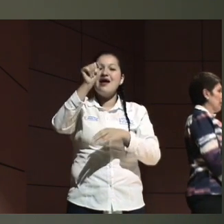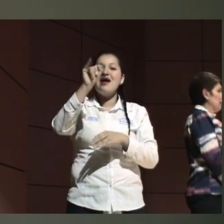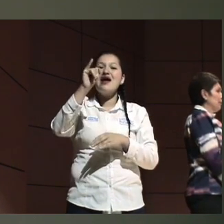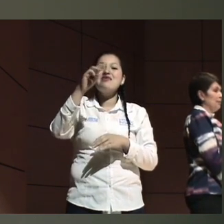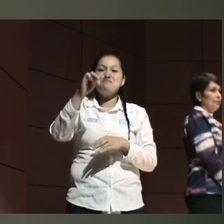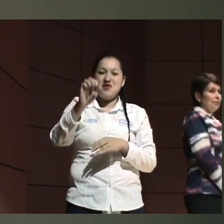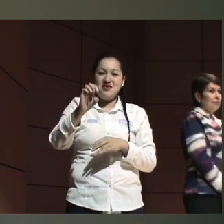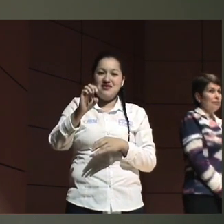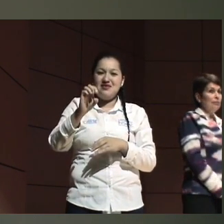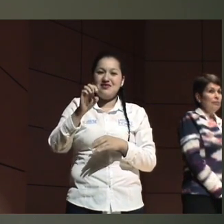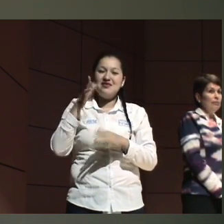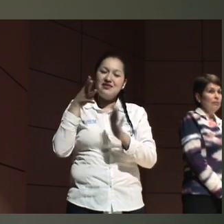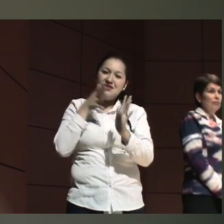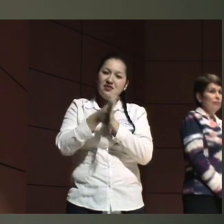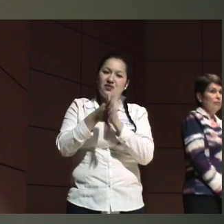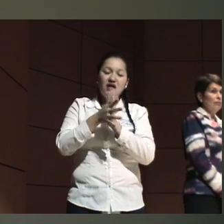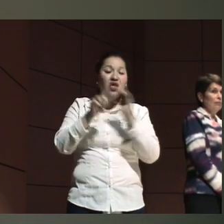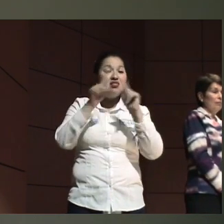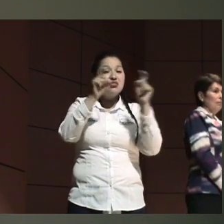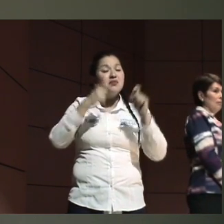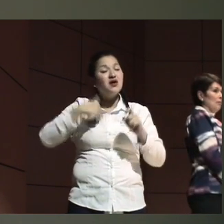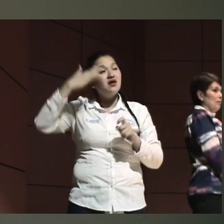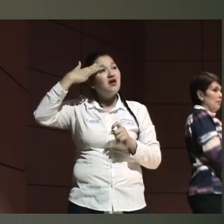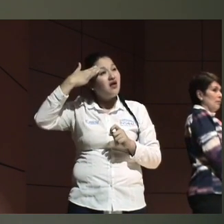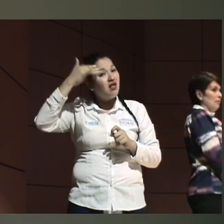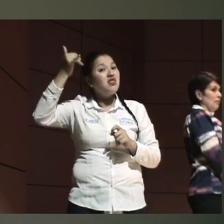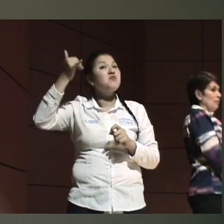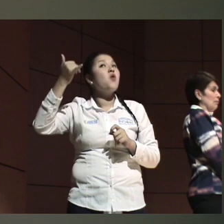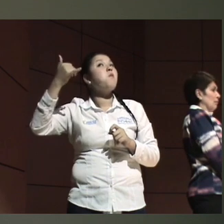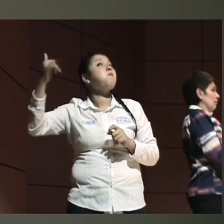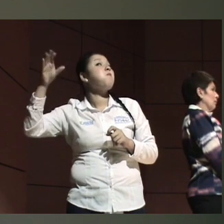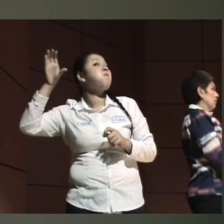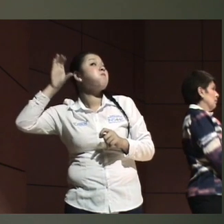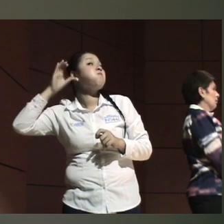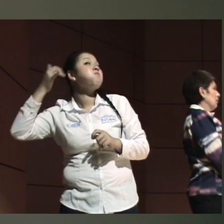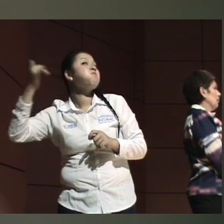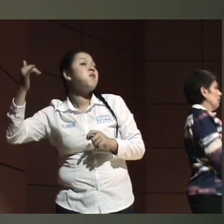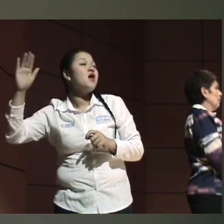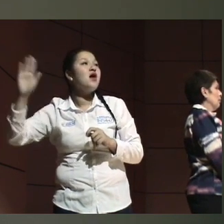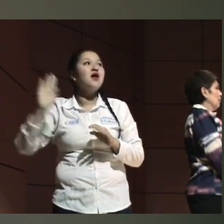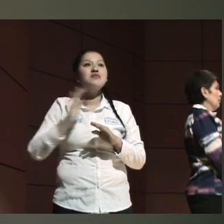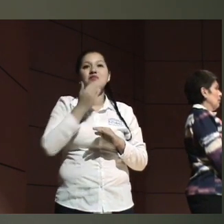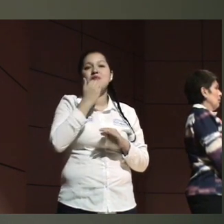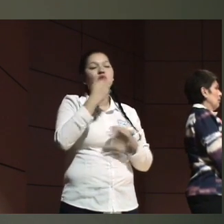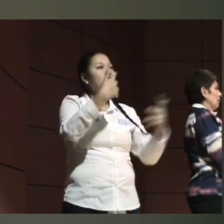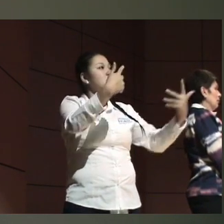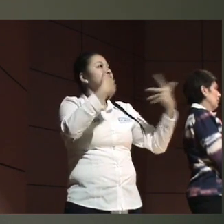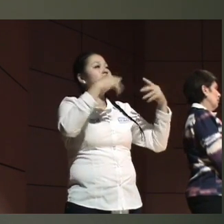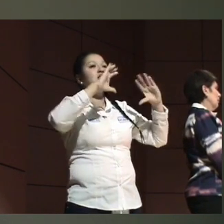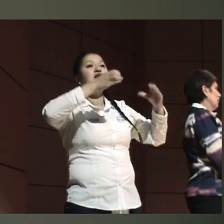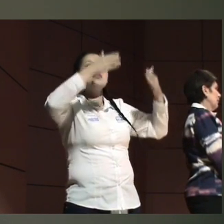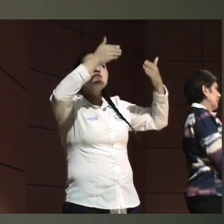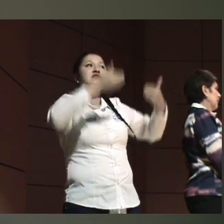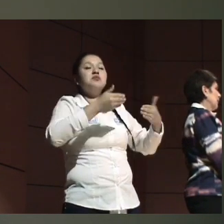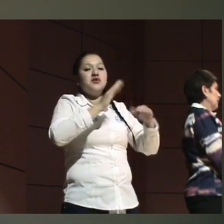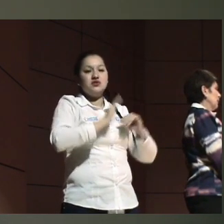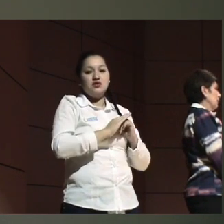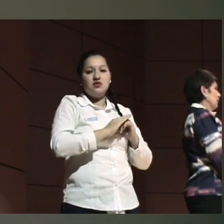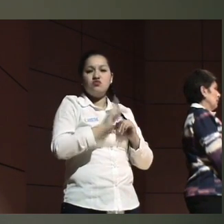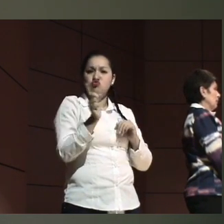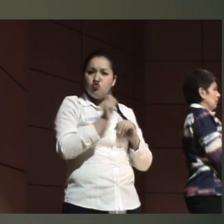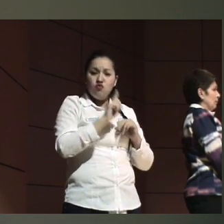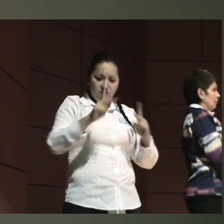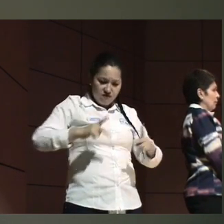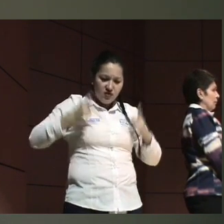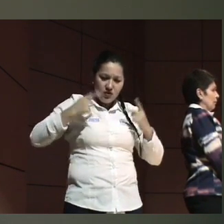no es un tema de academia a mí en la academia no me enseñaron no me dieron clases sobre la discapacidad tuve que aprenderlo en la vida